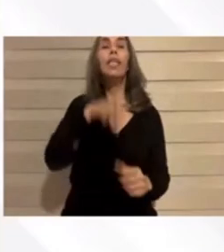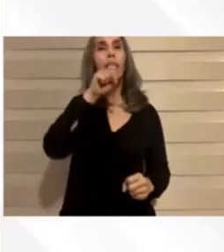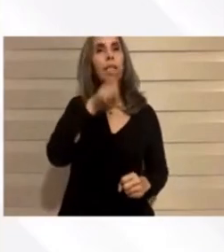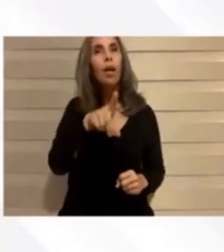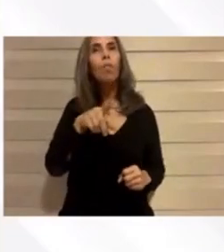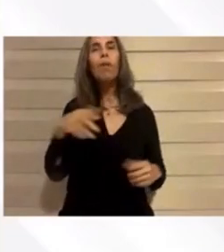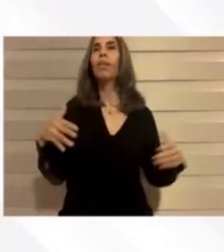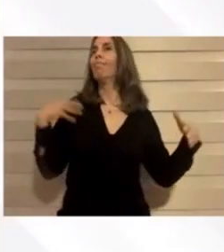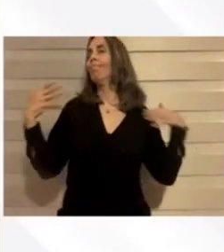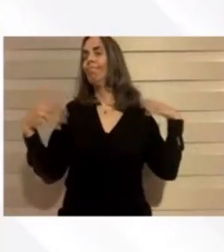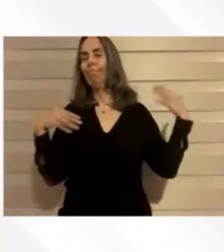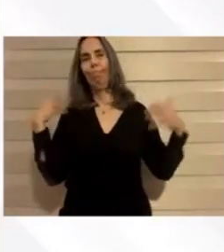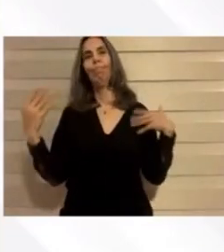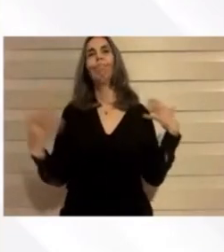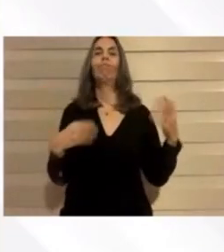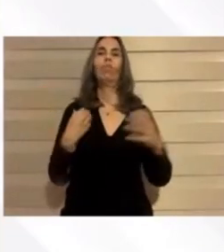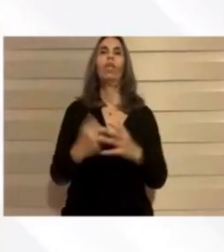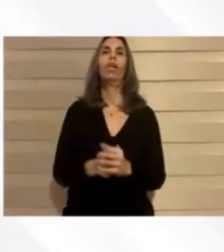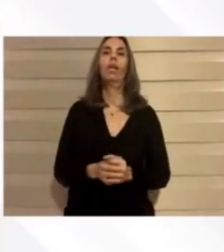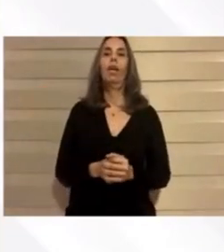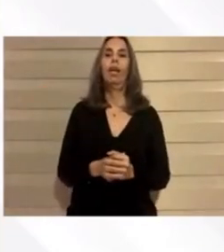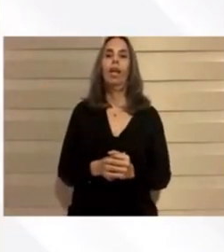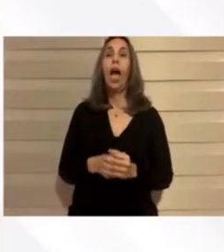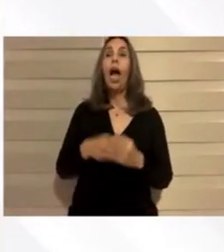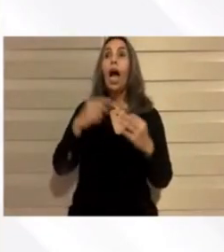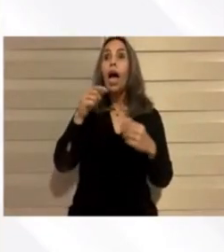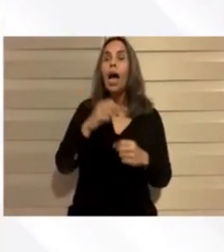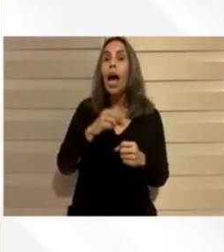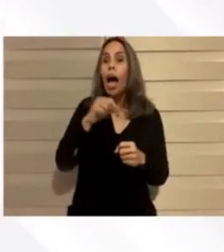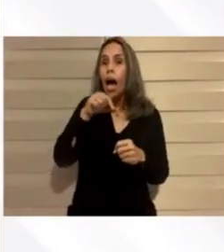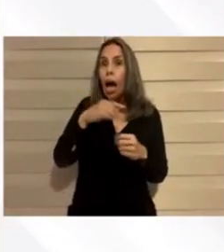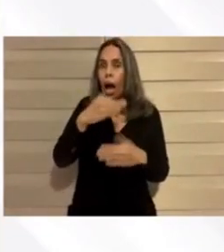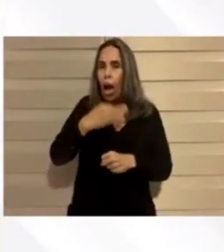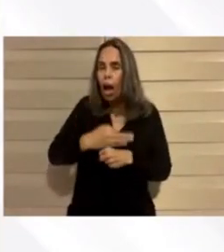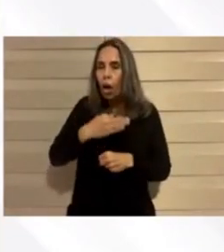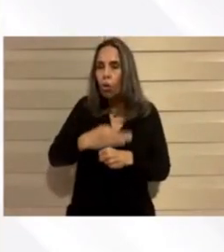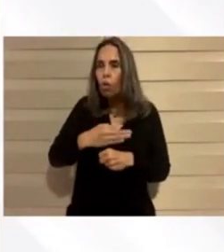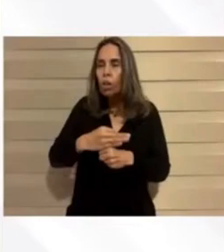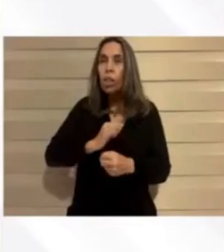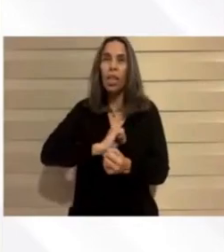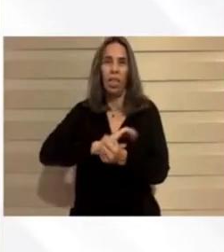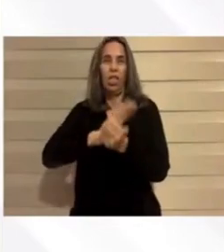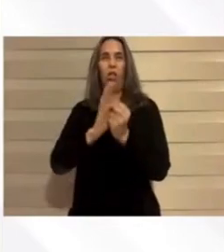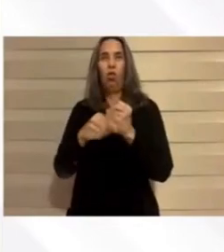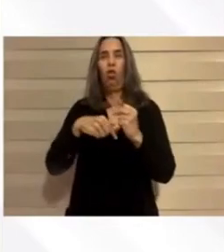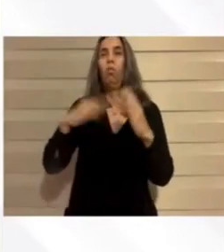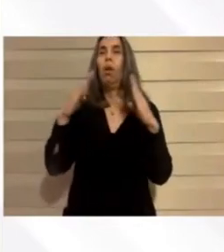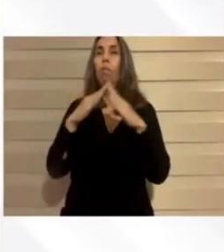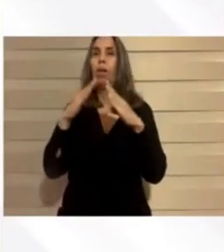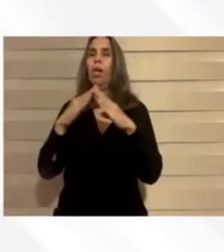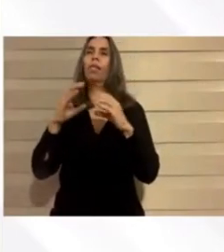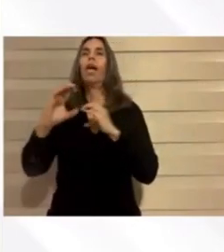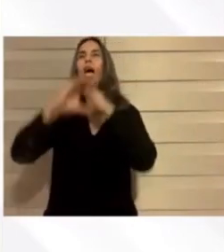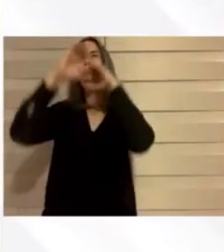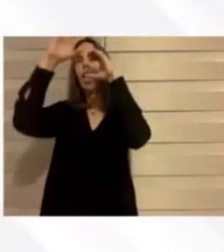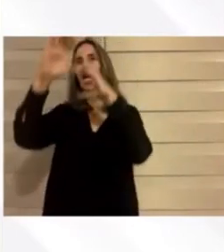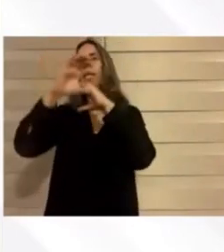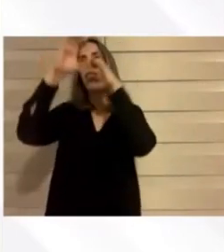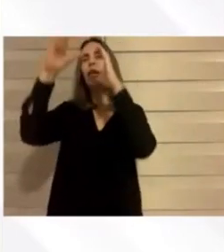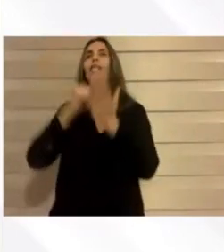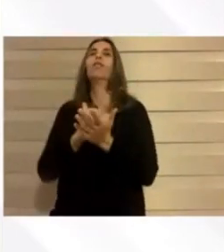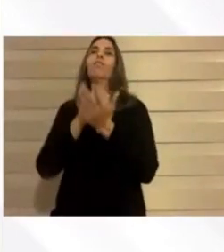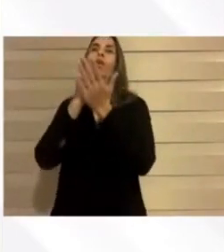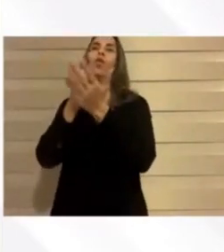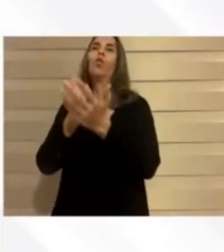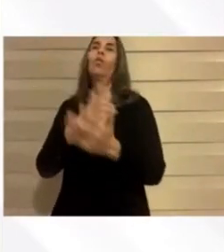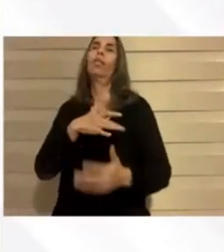la pandemia, cantar me ha ayudado a expresar mis sentimientos a través de la música, para así no sentirme tan triste por la situación